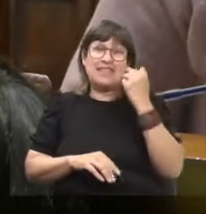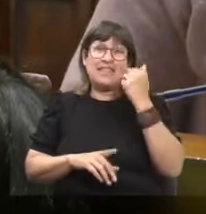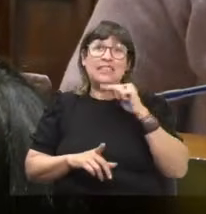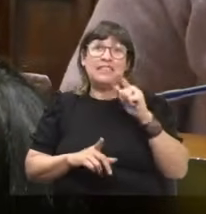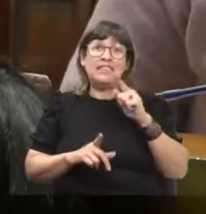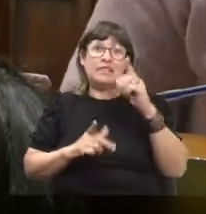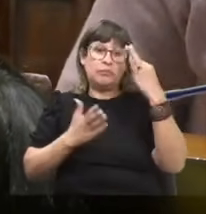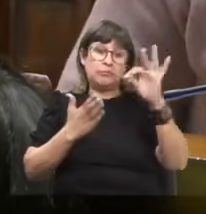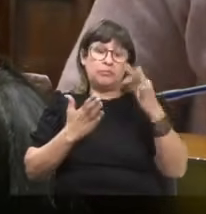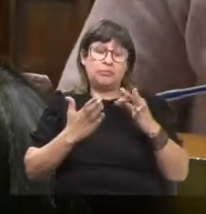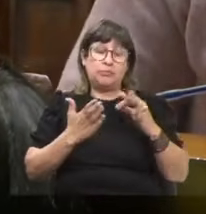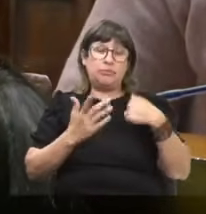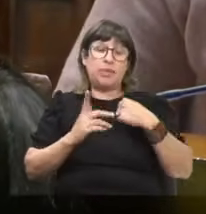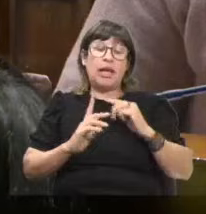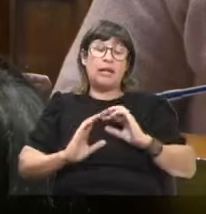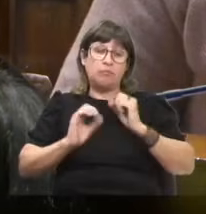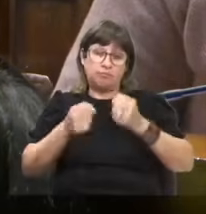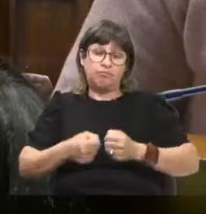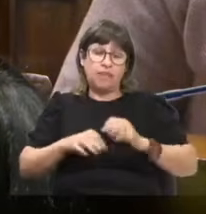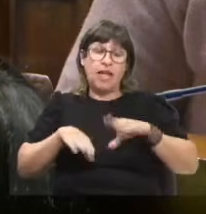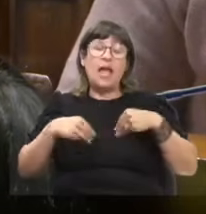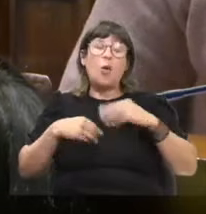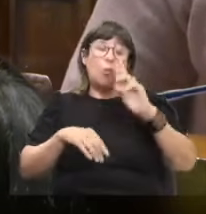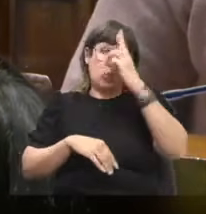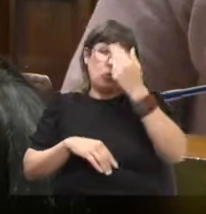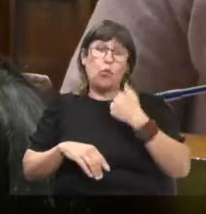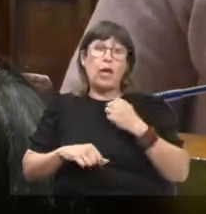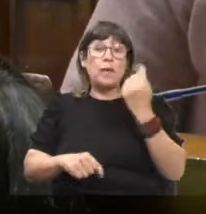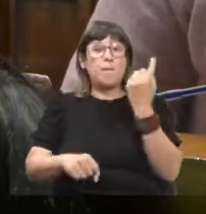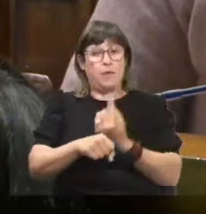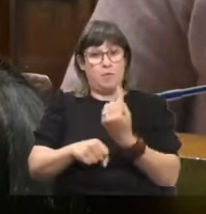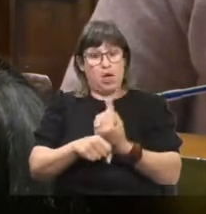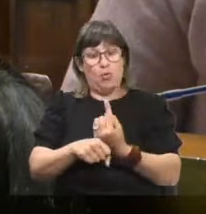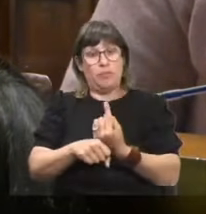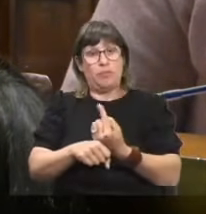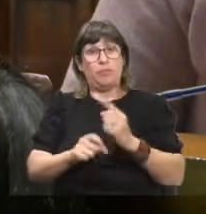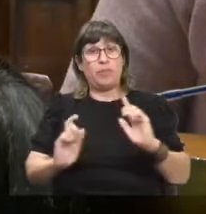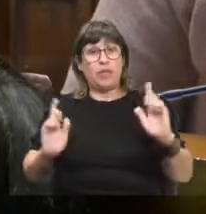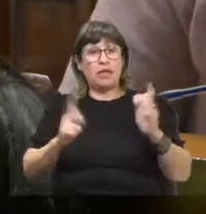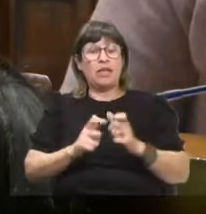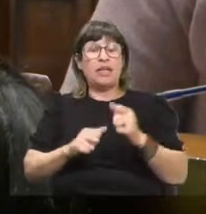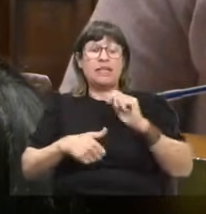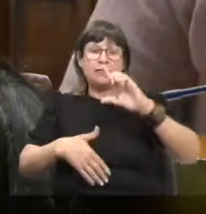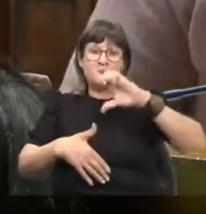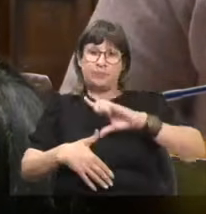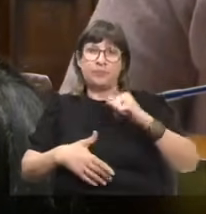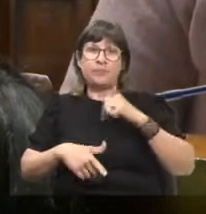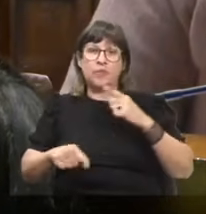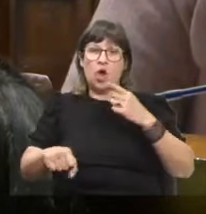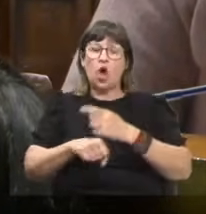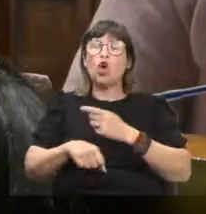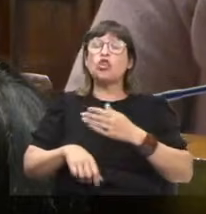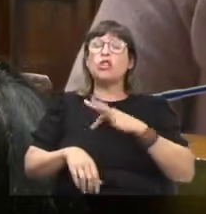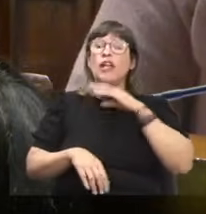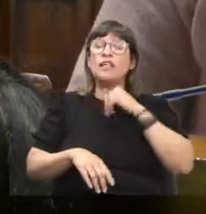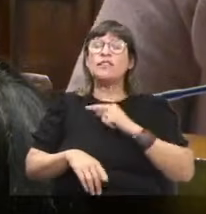ratificadas por Uruguay, señor presidente. Primero, la Comisión Interamericana contra la Corrupción